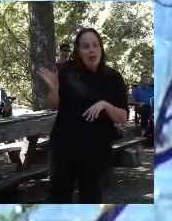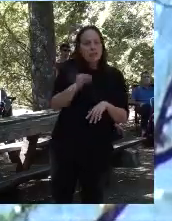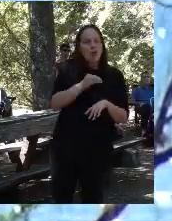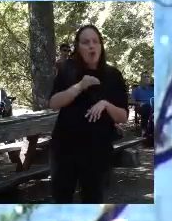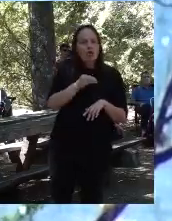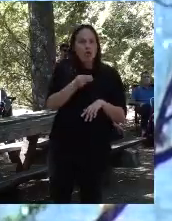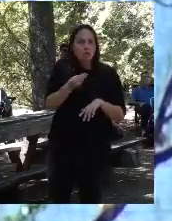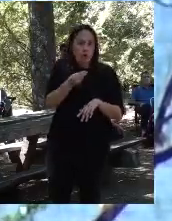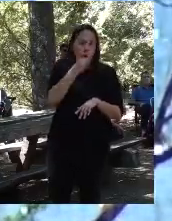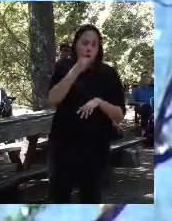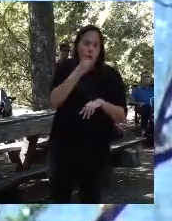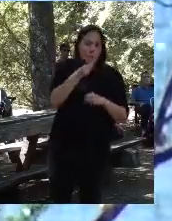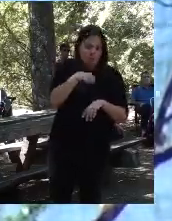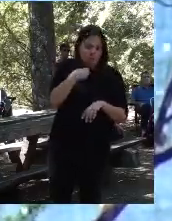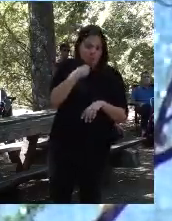algo que come krill.